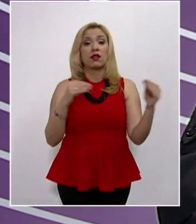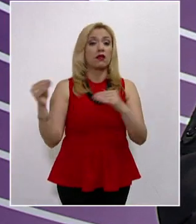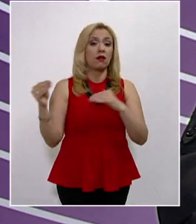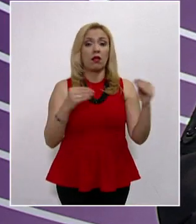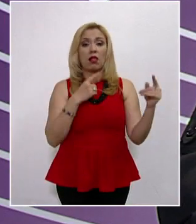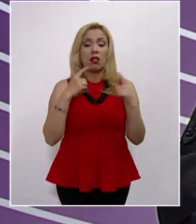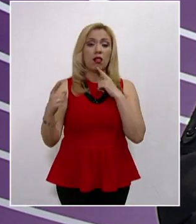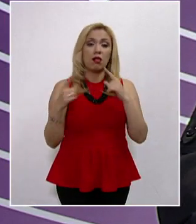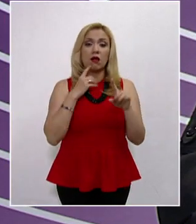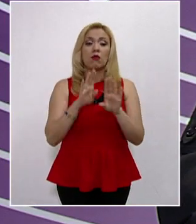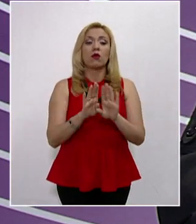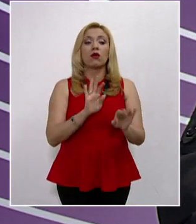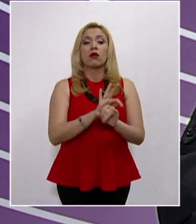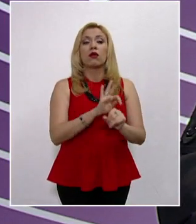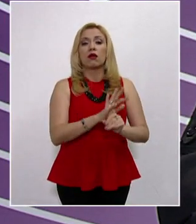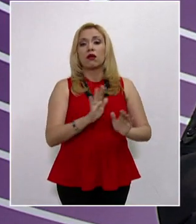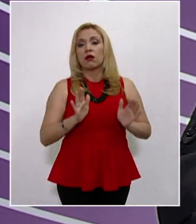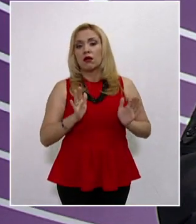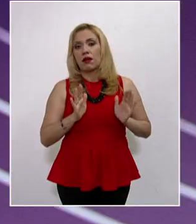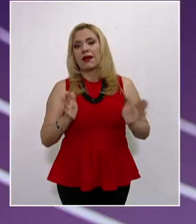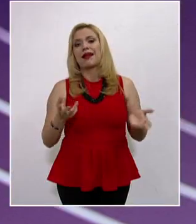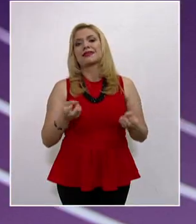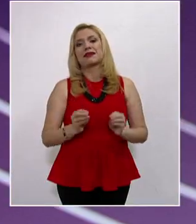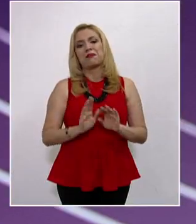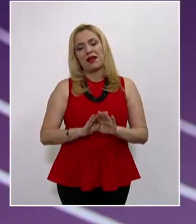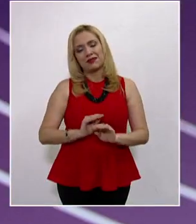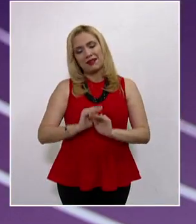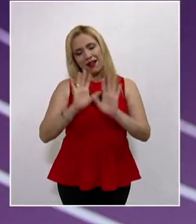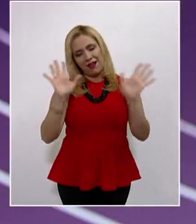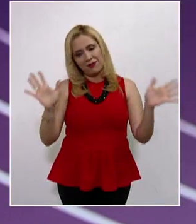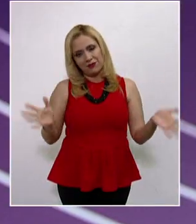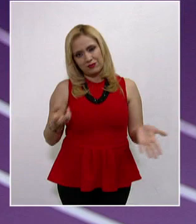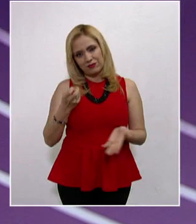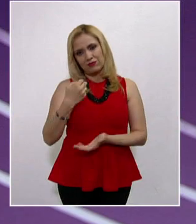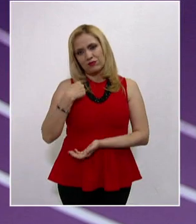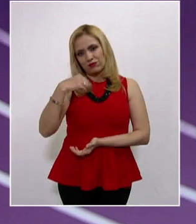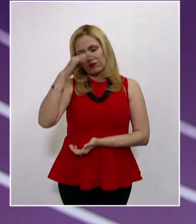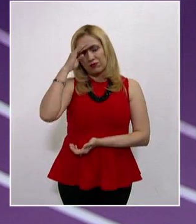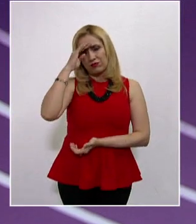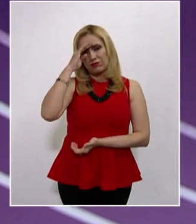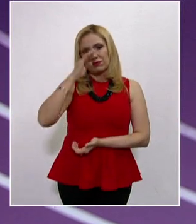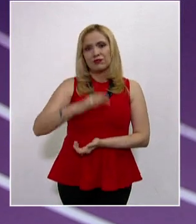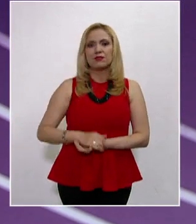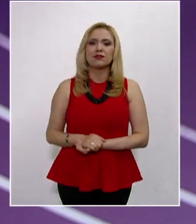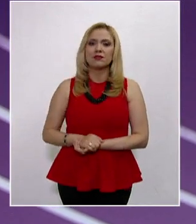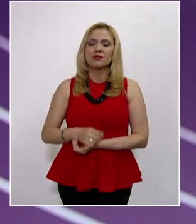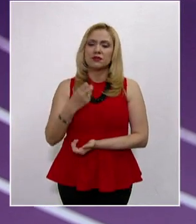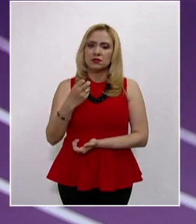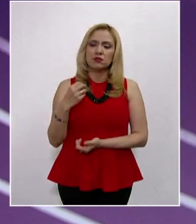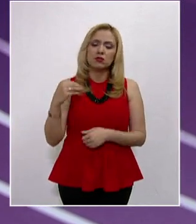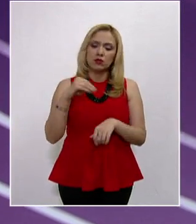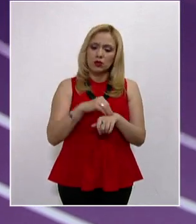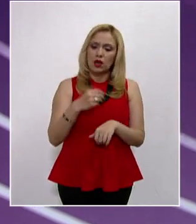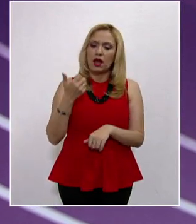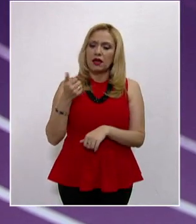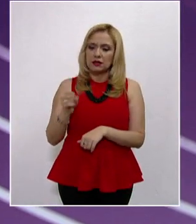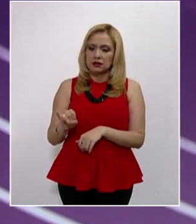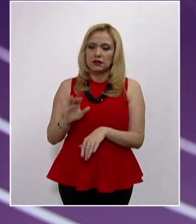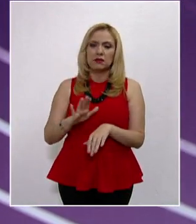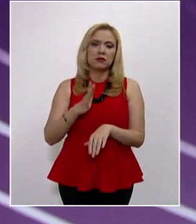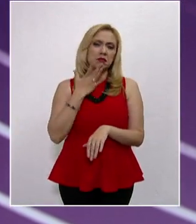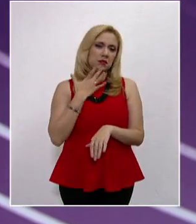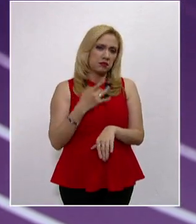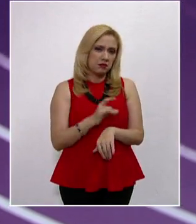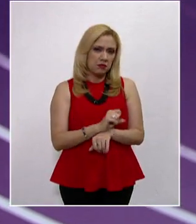militar, podríamos dar mayor claridad en este tema. Entonces me parece que adoptando una postura así que parece un poco más